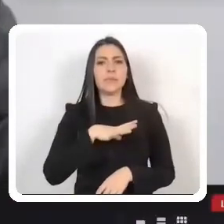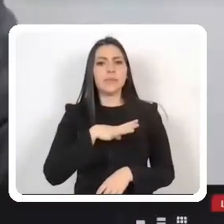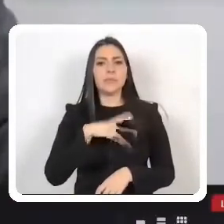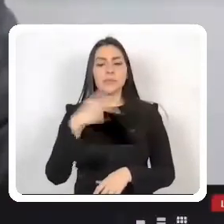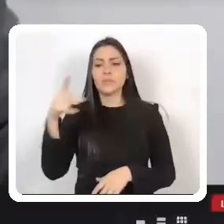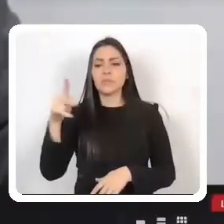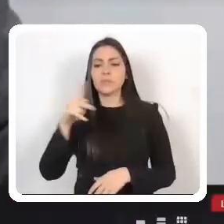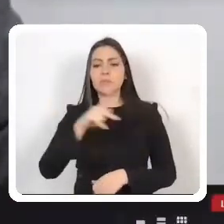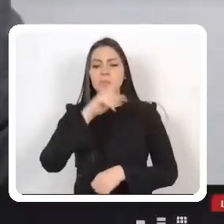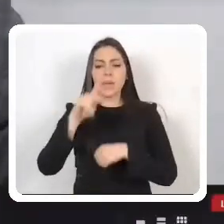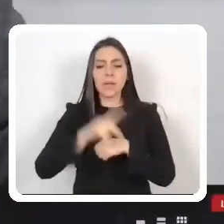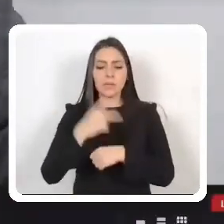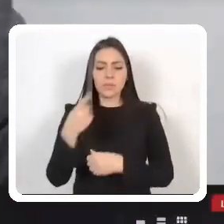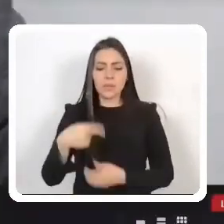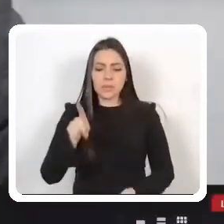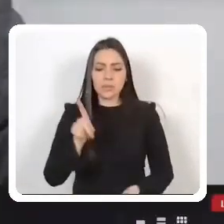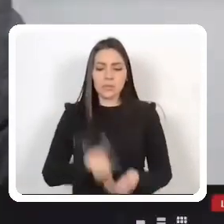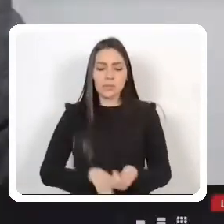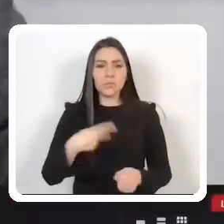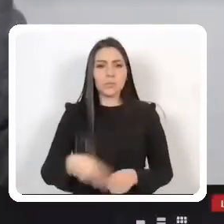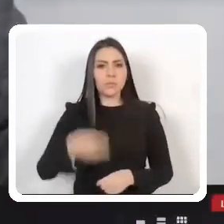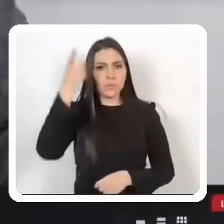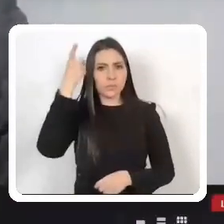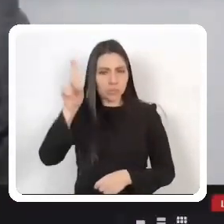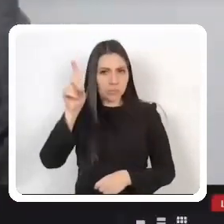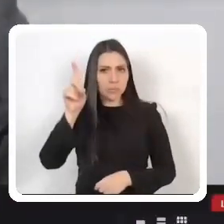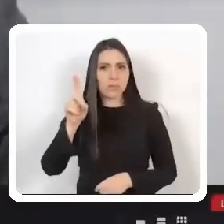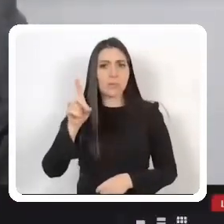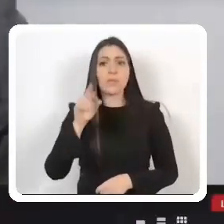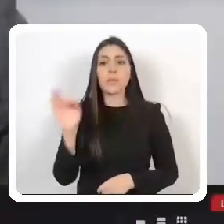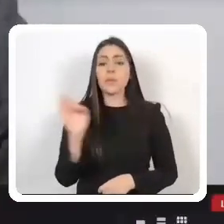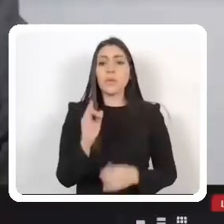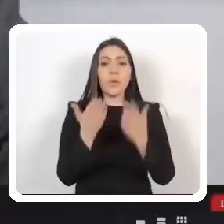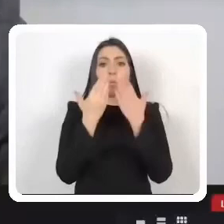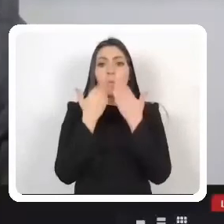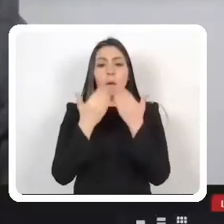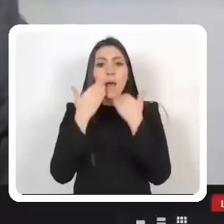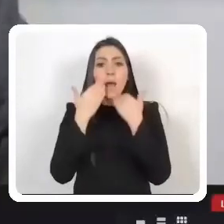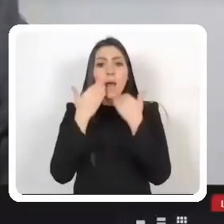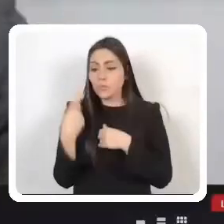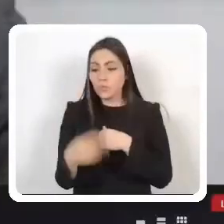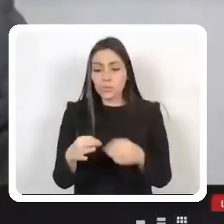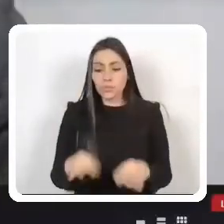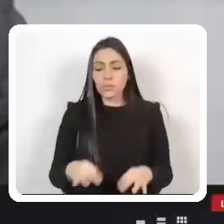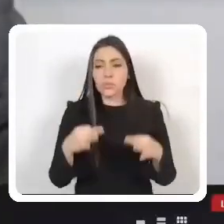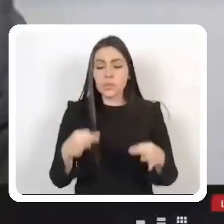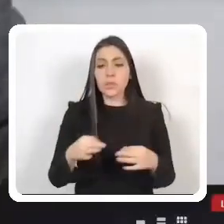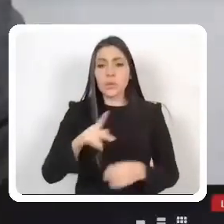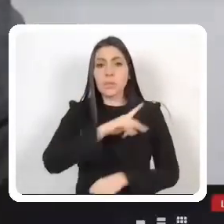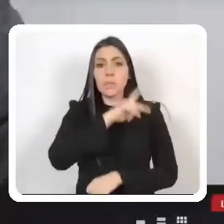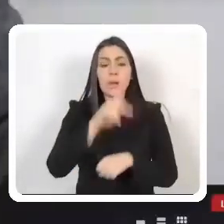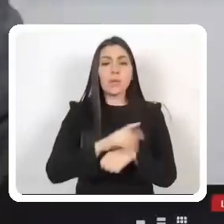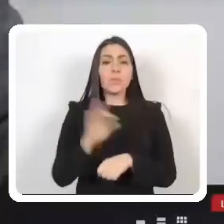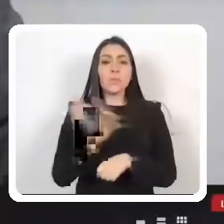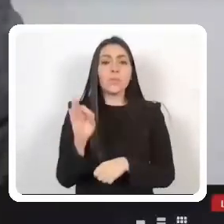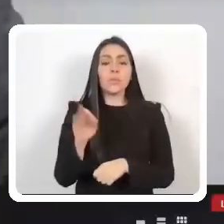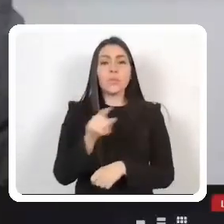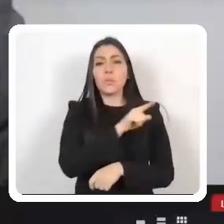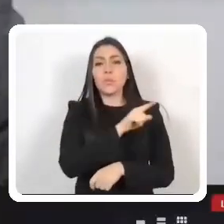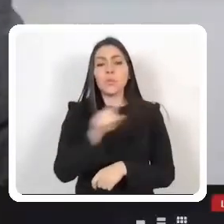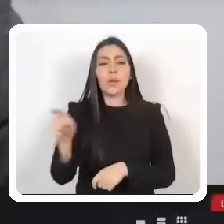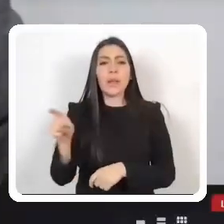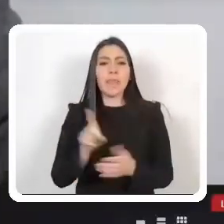interior. Y no existe ni se concibe la soberanía interior de una nación sin los derechos de